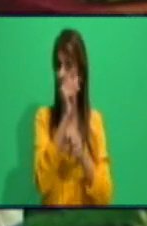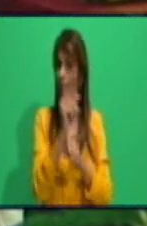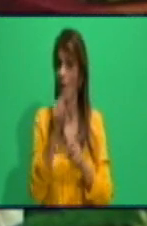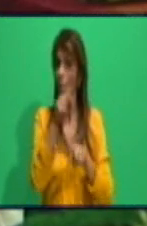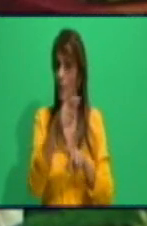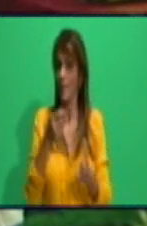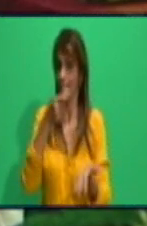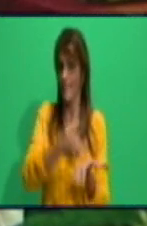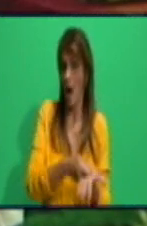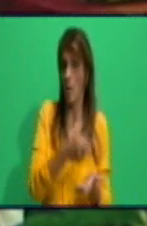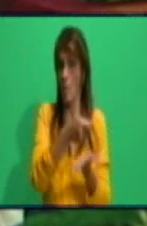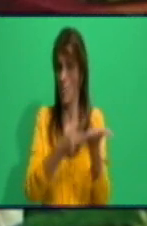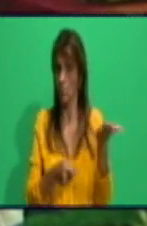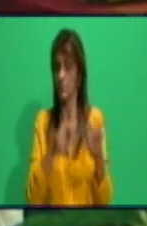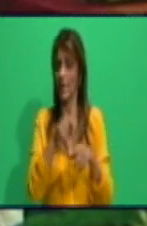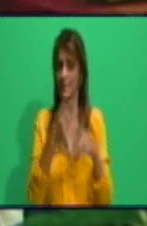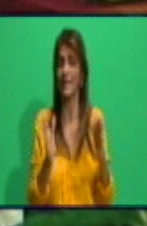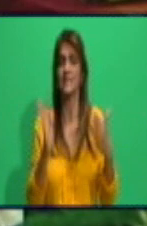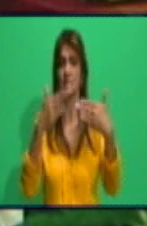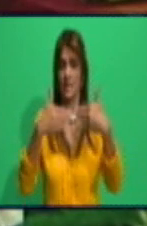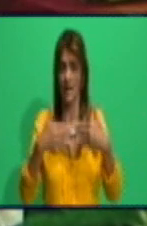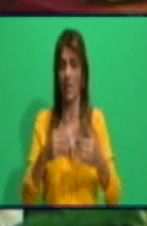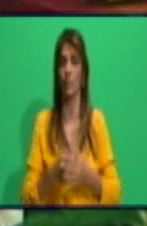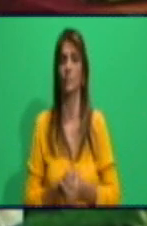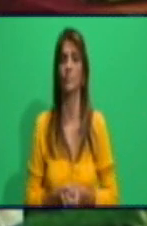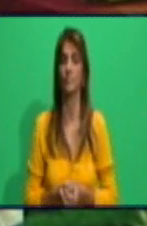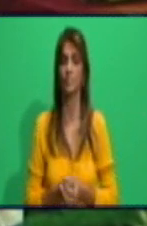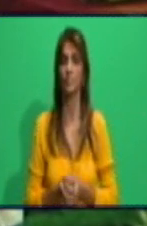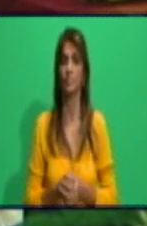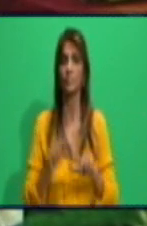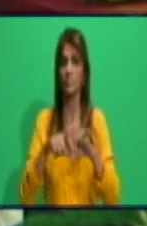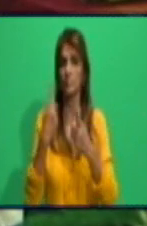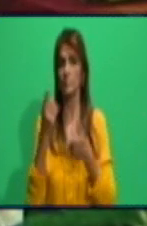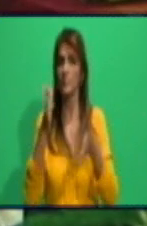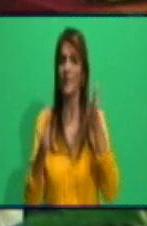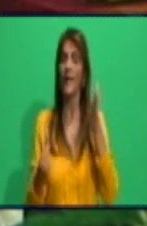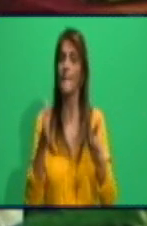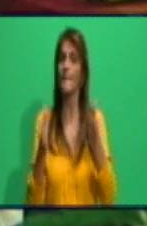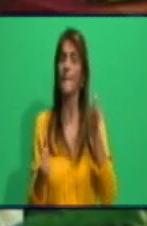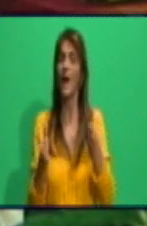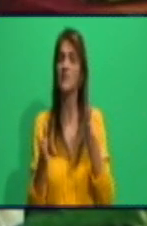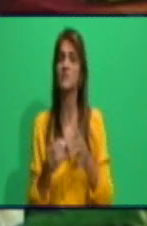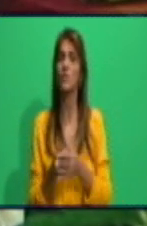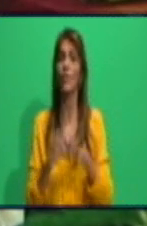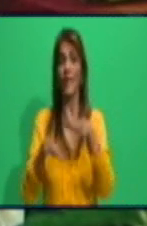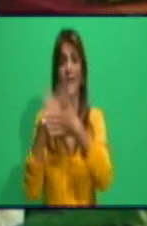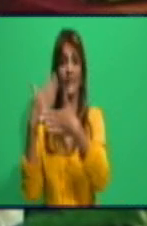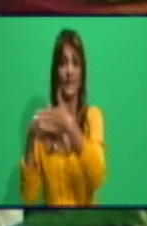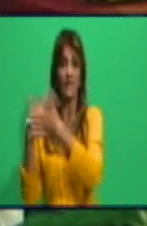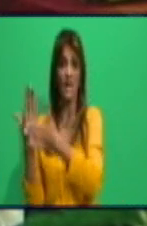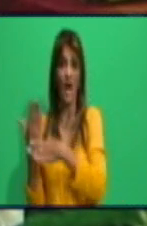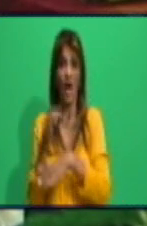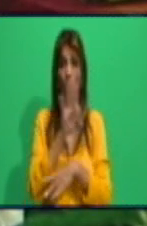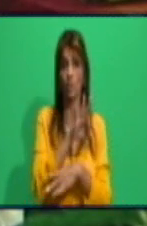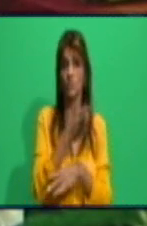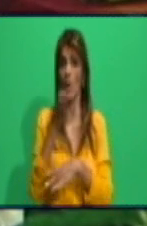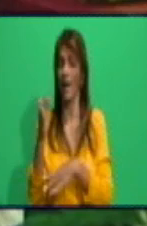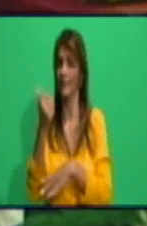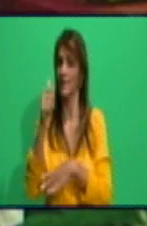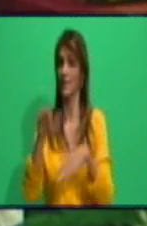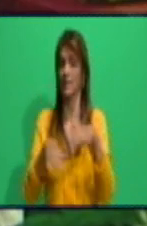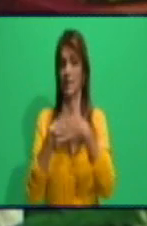centro viéndose imposibilitado el cobro de las multas por un espacio de tiempo comprendido de 8 a 10 días